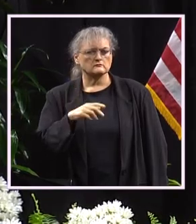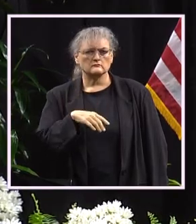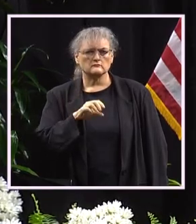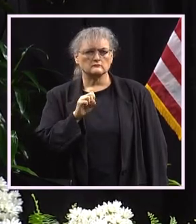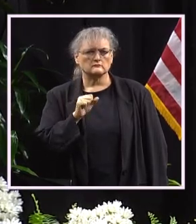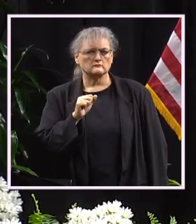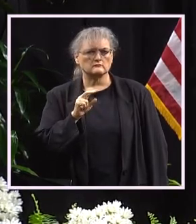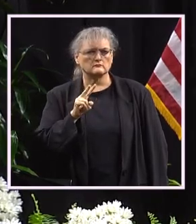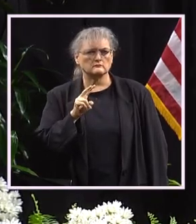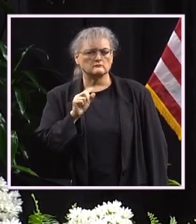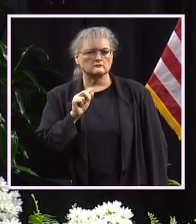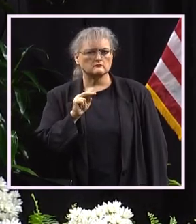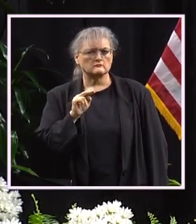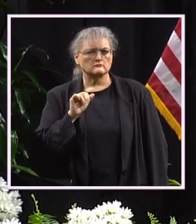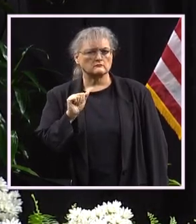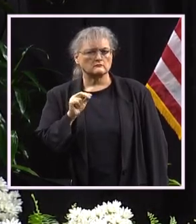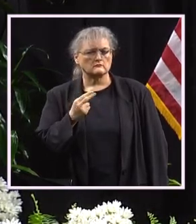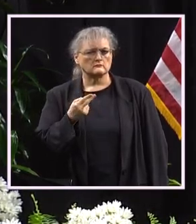E. Quiñones.